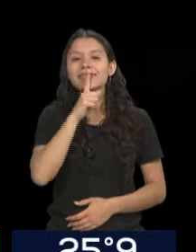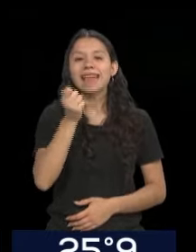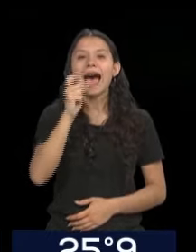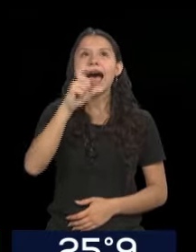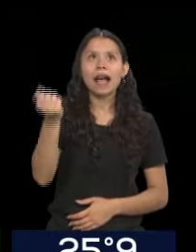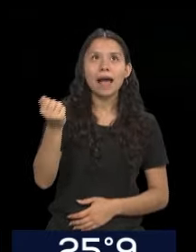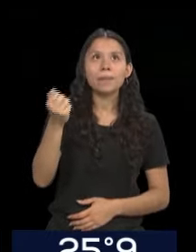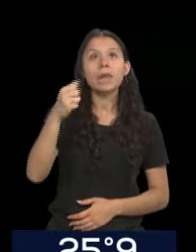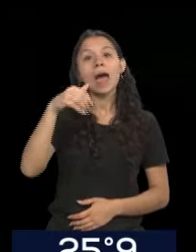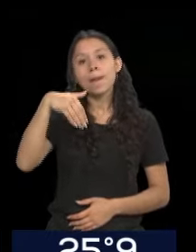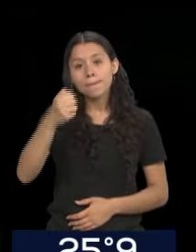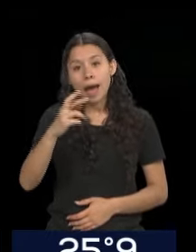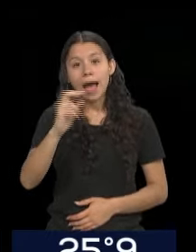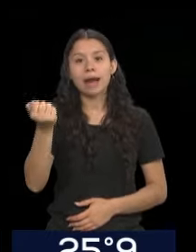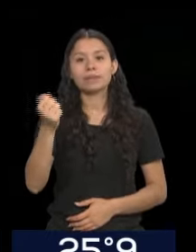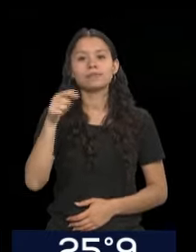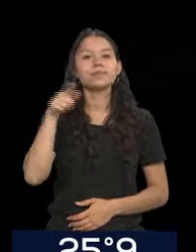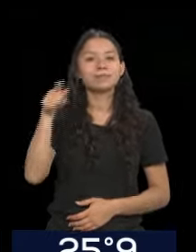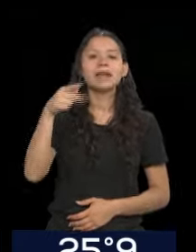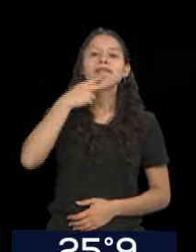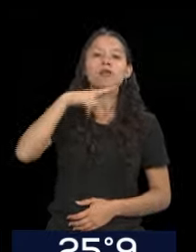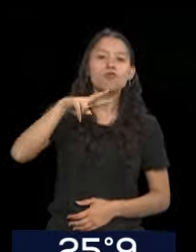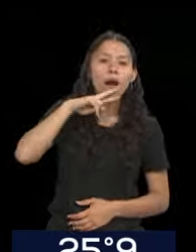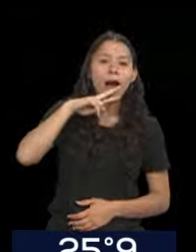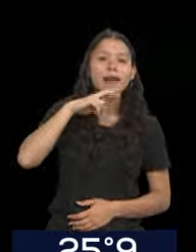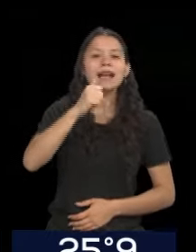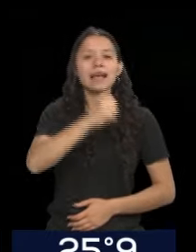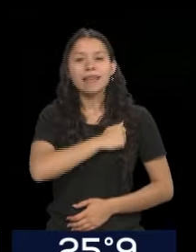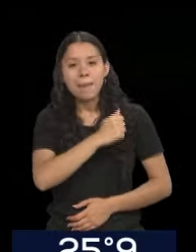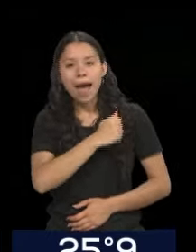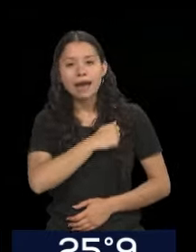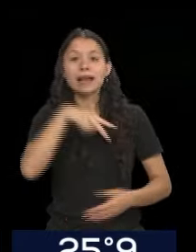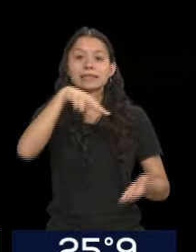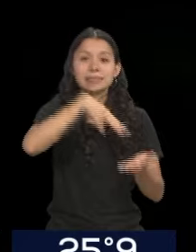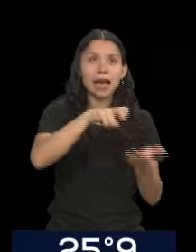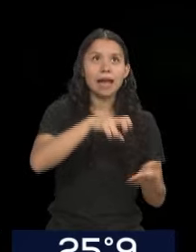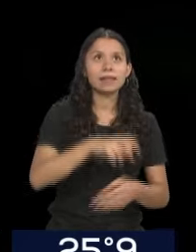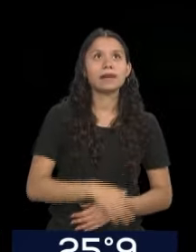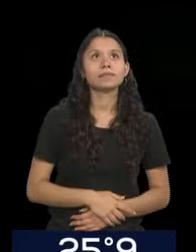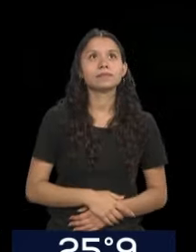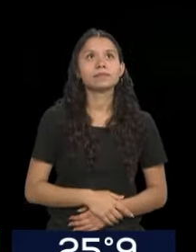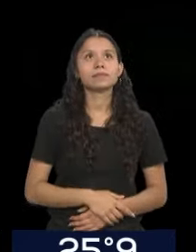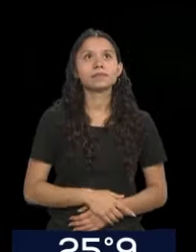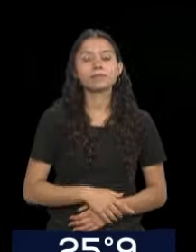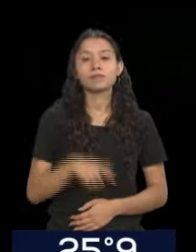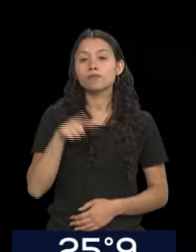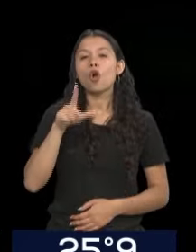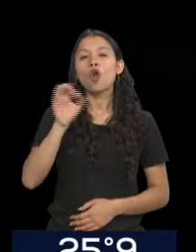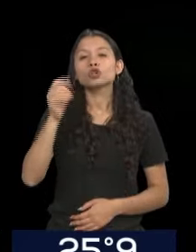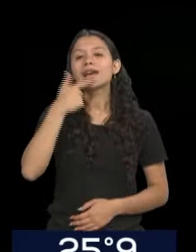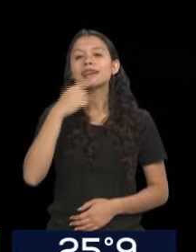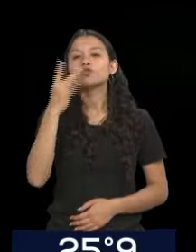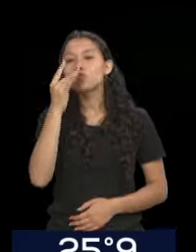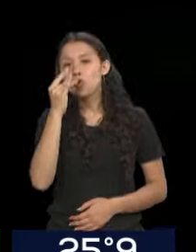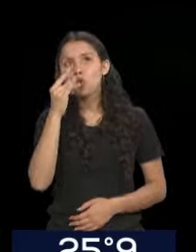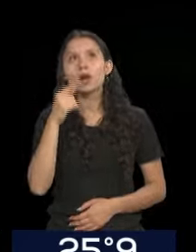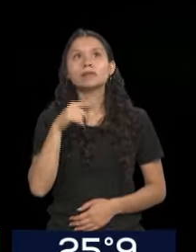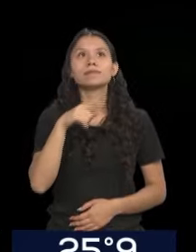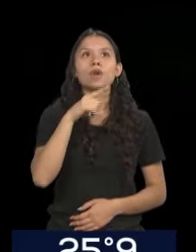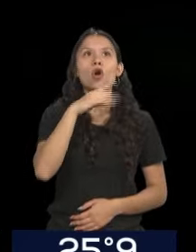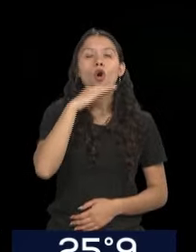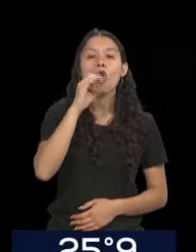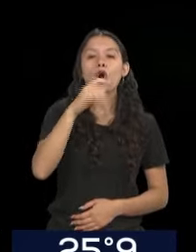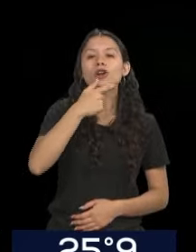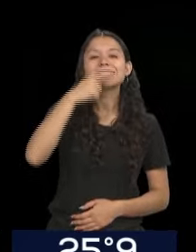proyectos que están en San Juan, que están en Catamarca, que están en Salta. Los Azules también en San Juan, un poquito más abajo. José María, Filo del